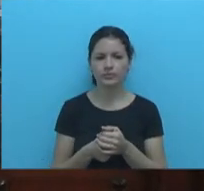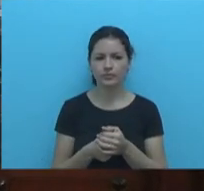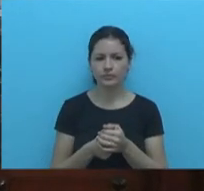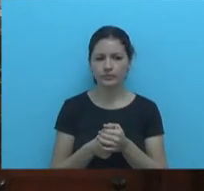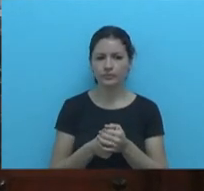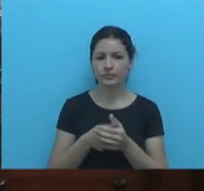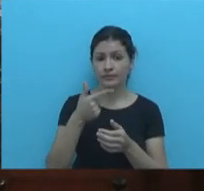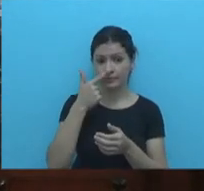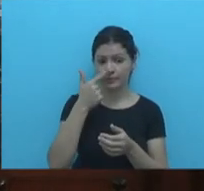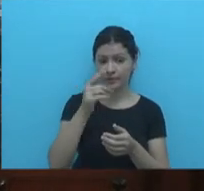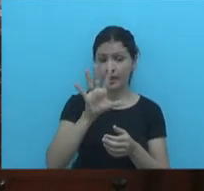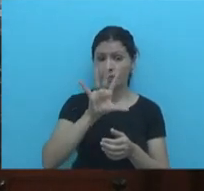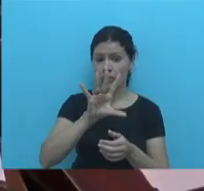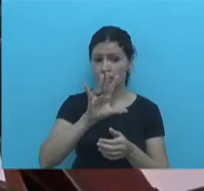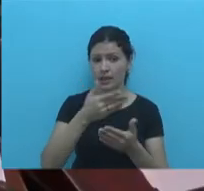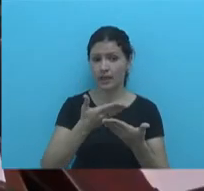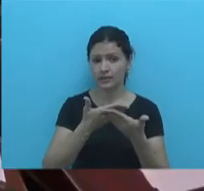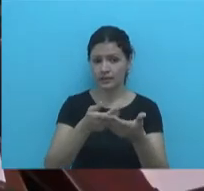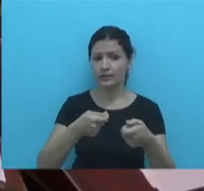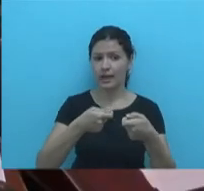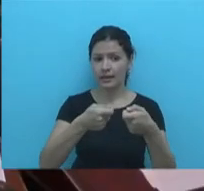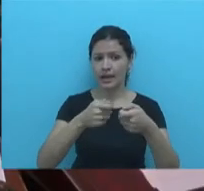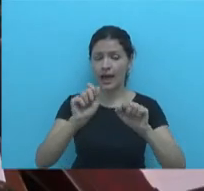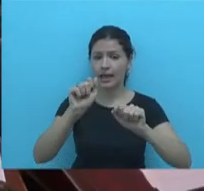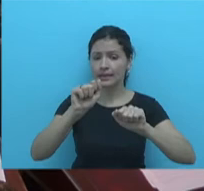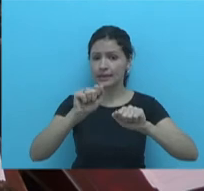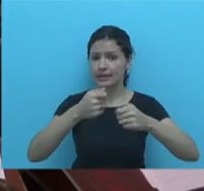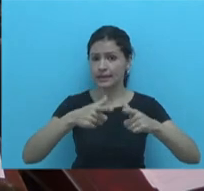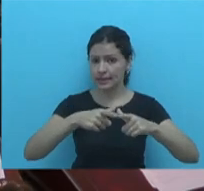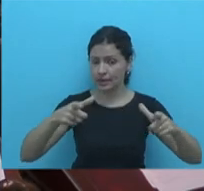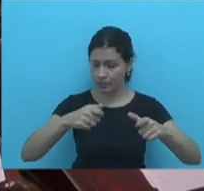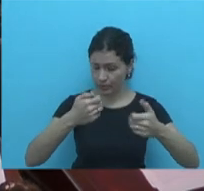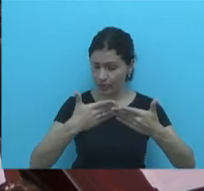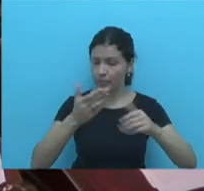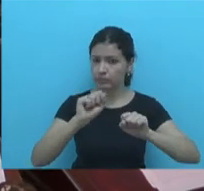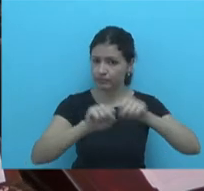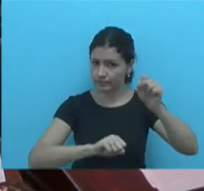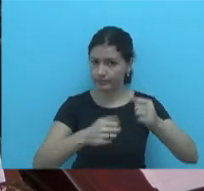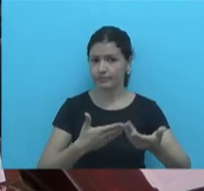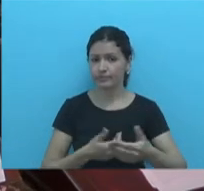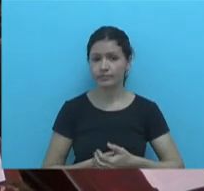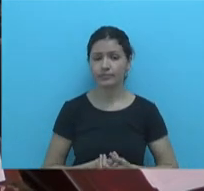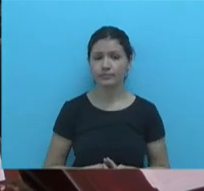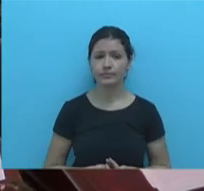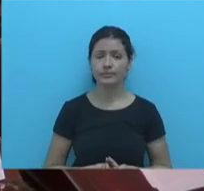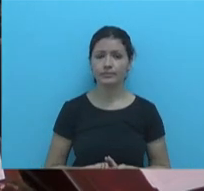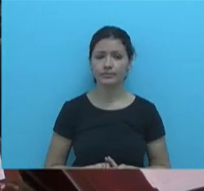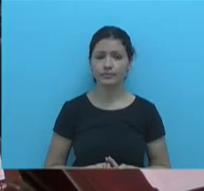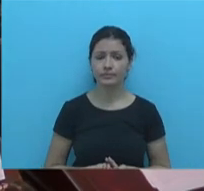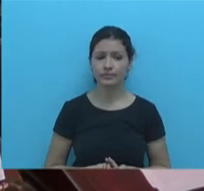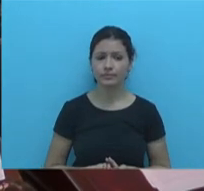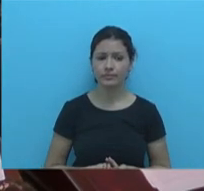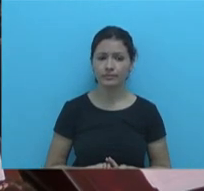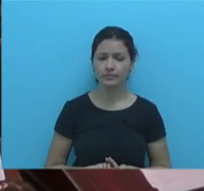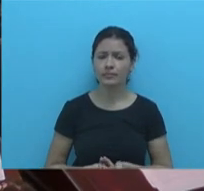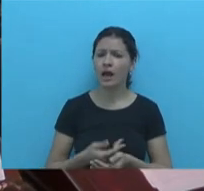un diploma de reconocimiento avalado por las autoridades competentes para comprobación de la realización de los talleres. Artículo 9, enseñanza. Serán